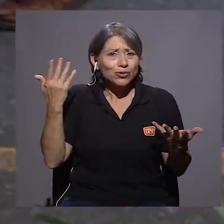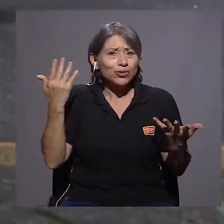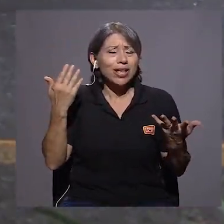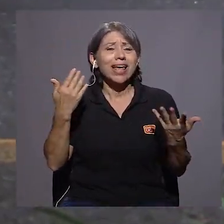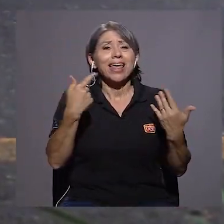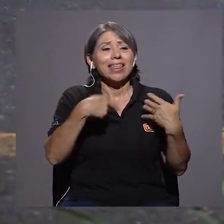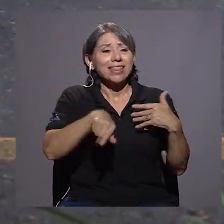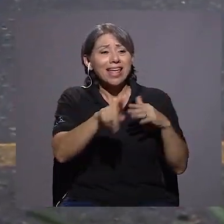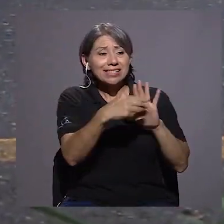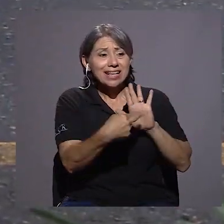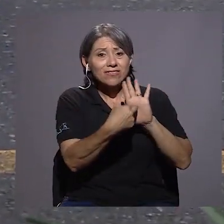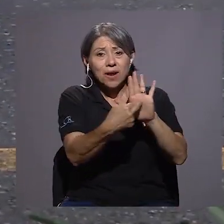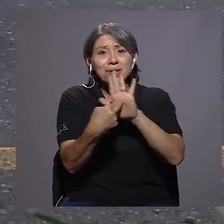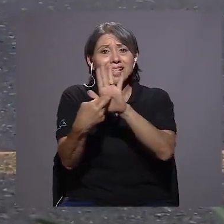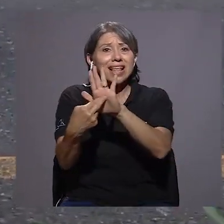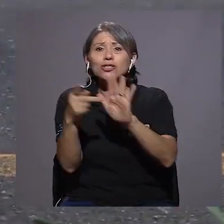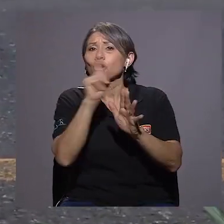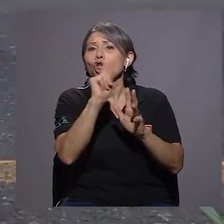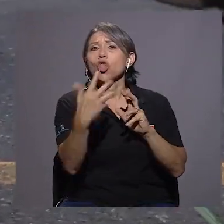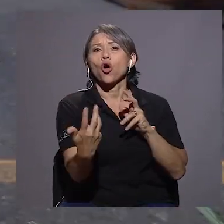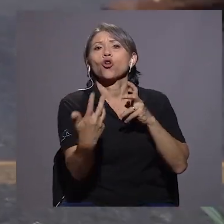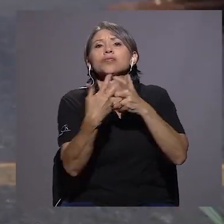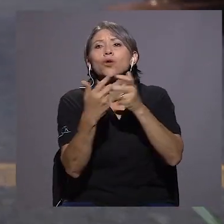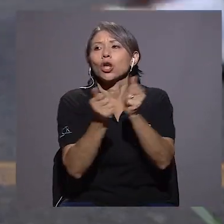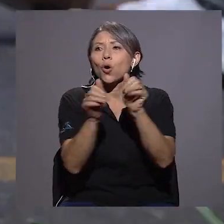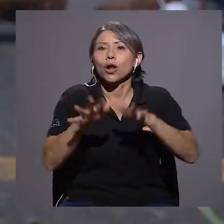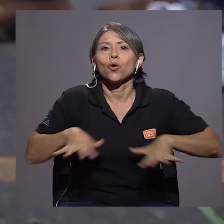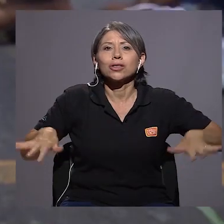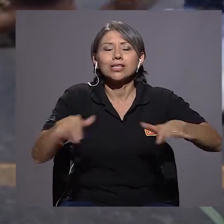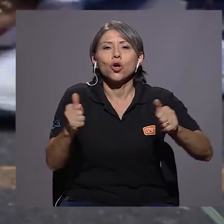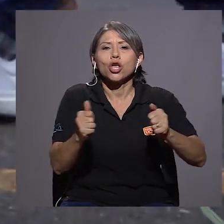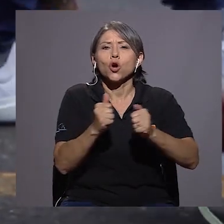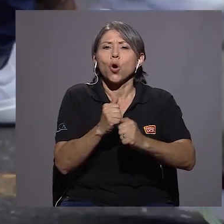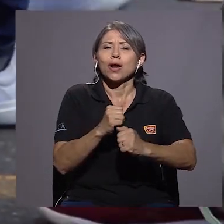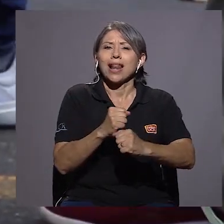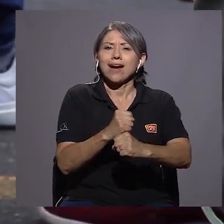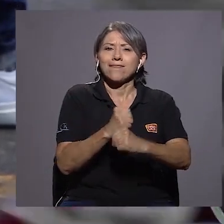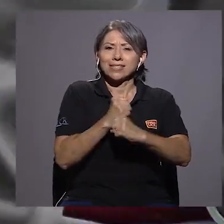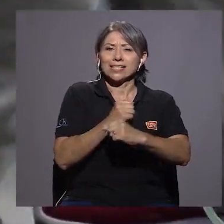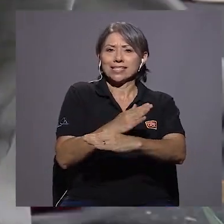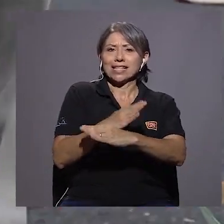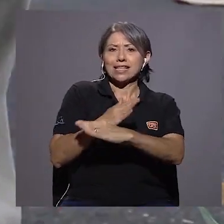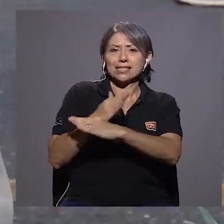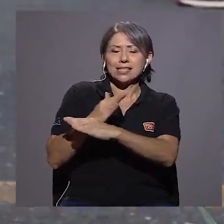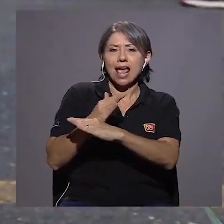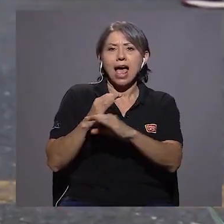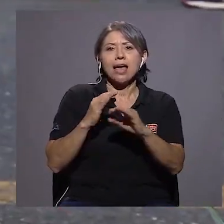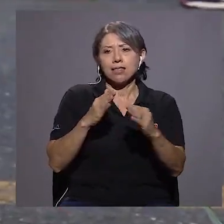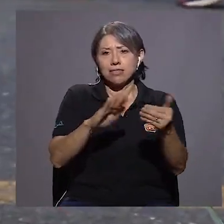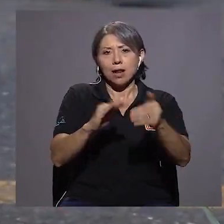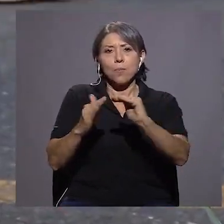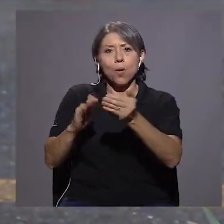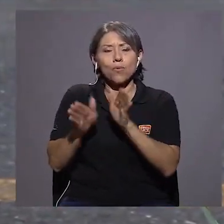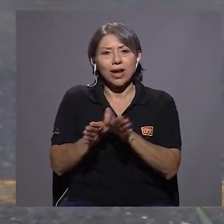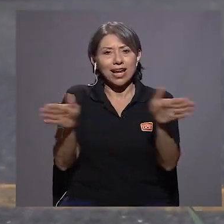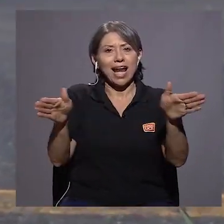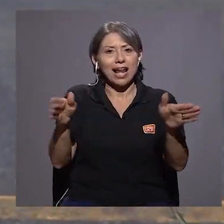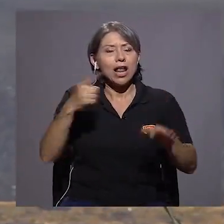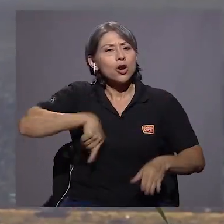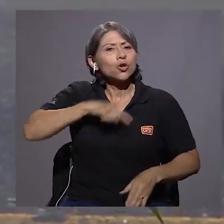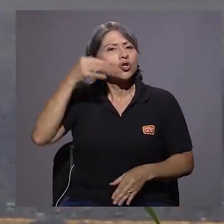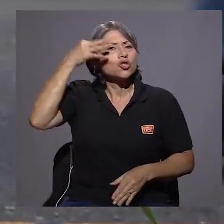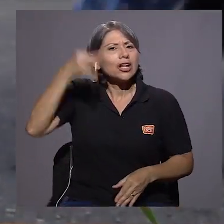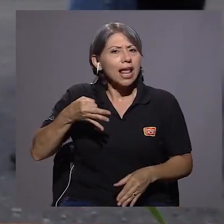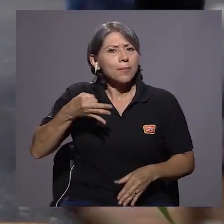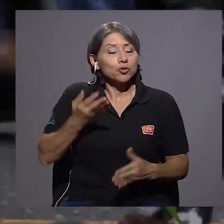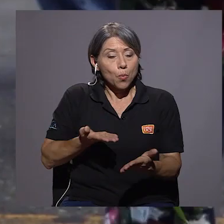partidos políticos, de las representaciones, no corresponden con el contexto y con la resistencia que pueden ofrecer el pueblo en